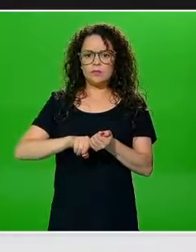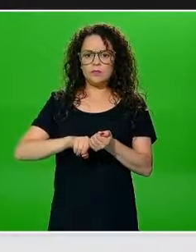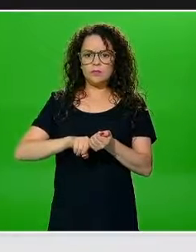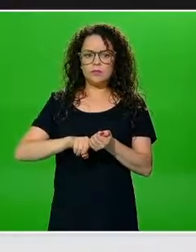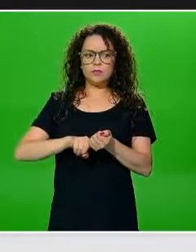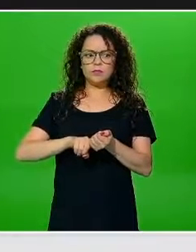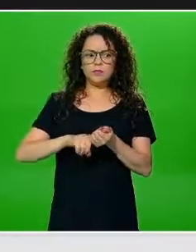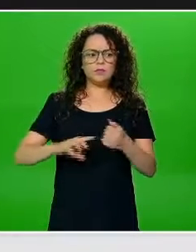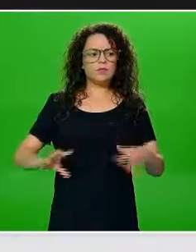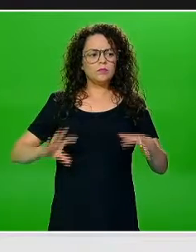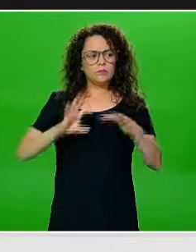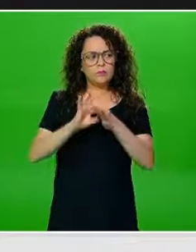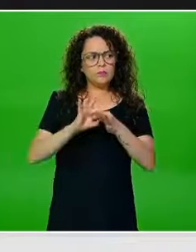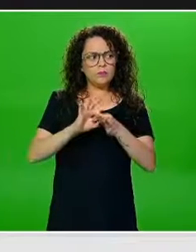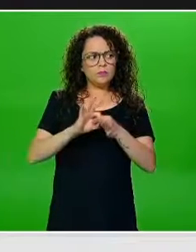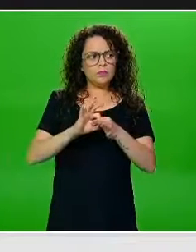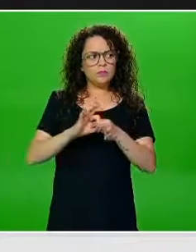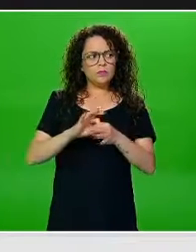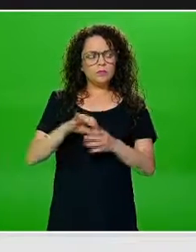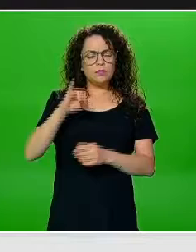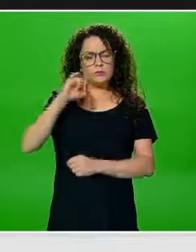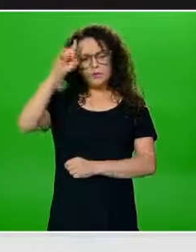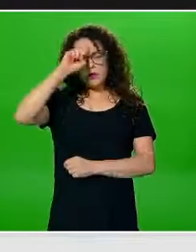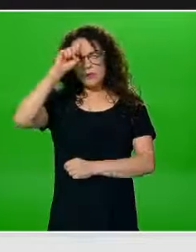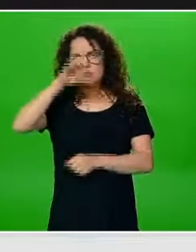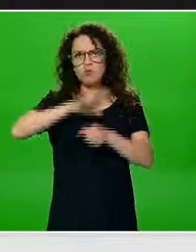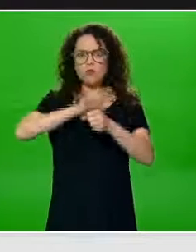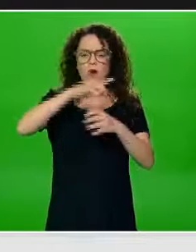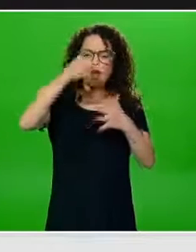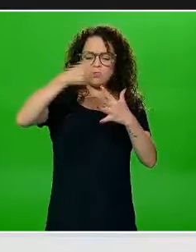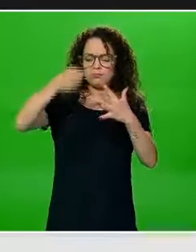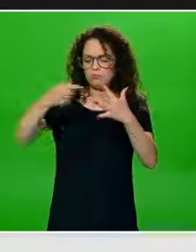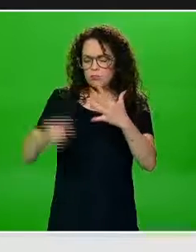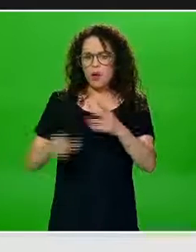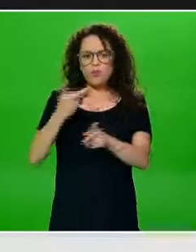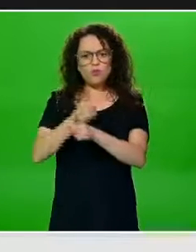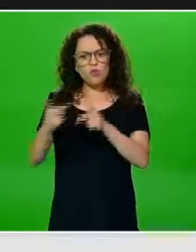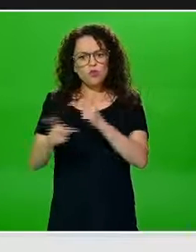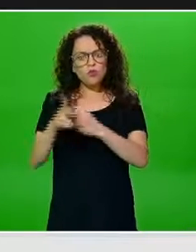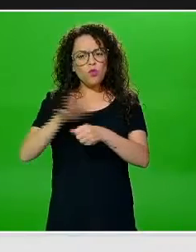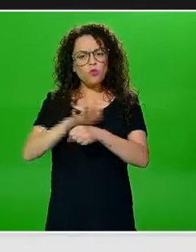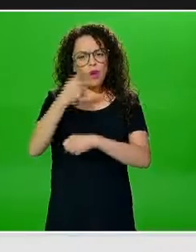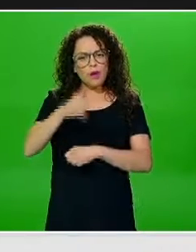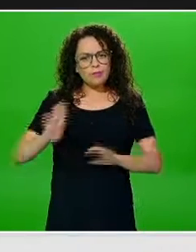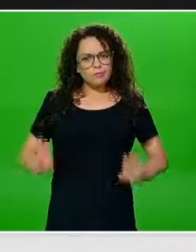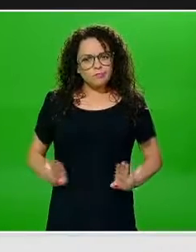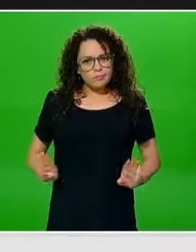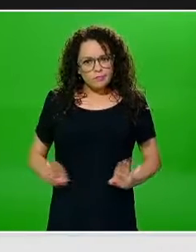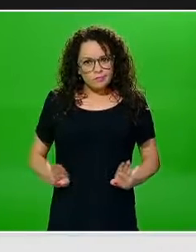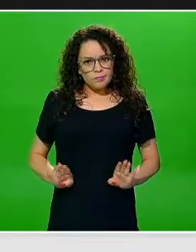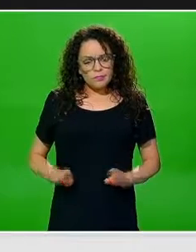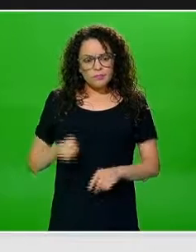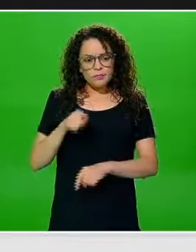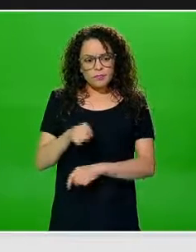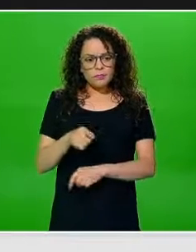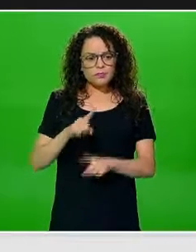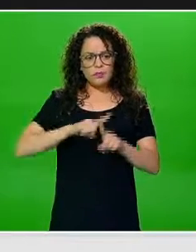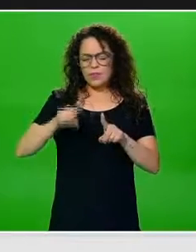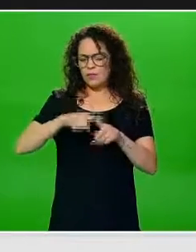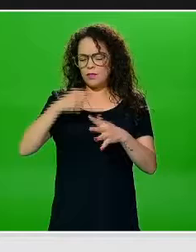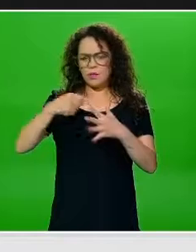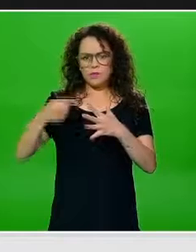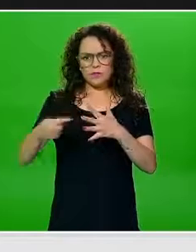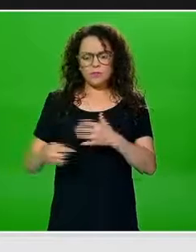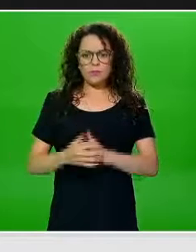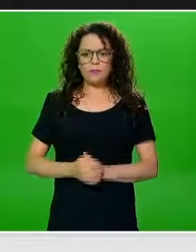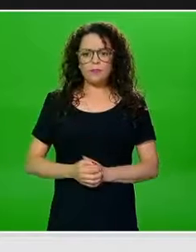con unidades de segundo nivel, si hacen recomendaciones, qué tipo de productos son los que es posible consultar, son